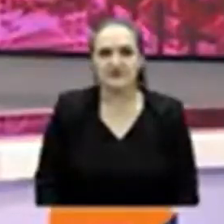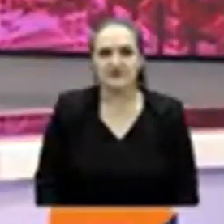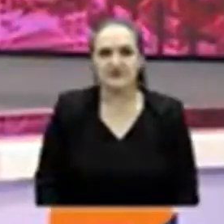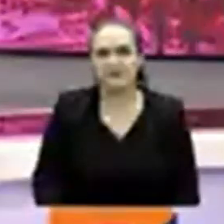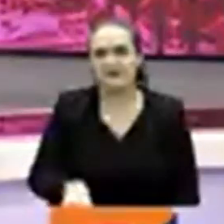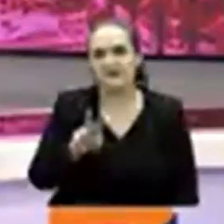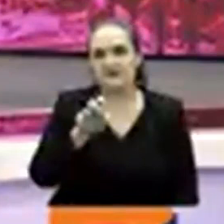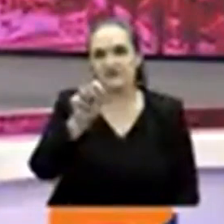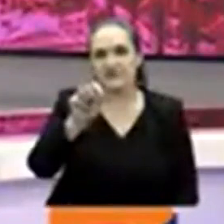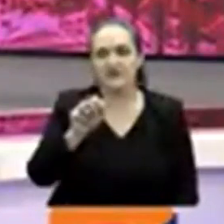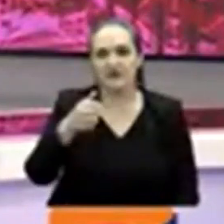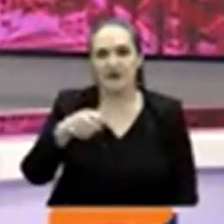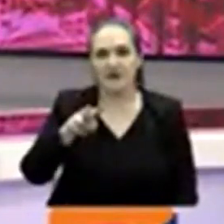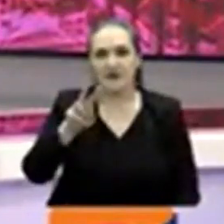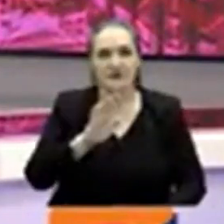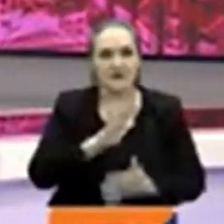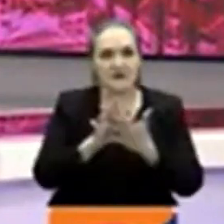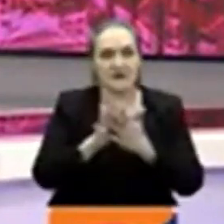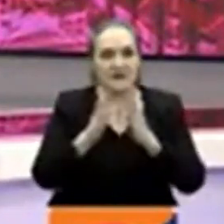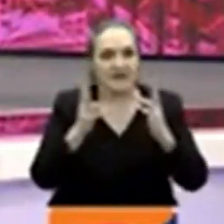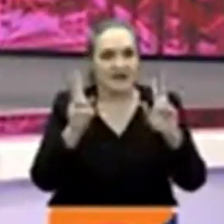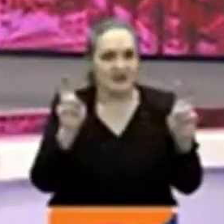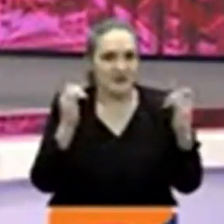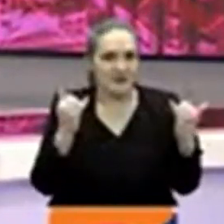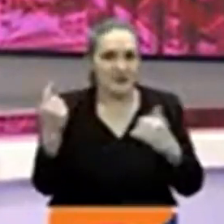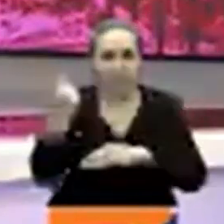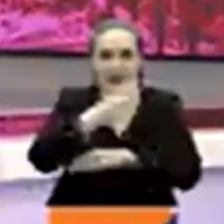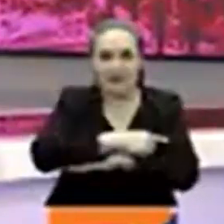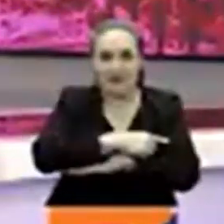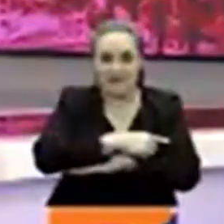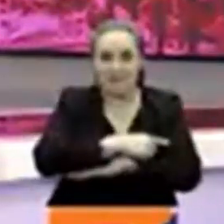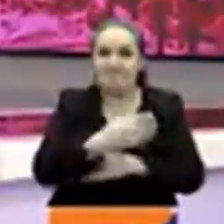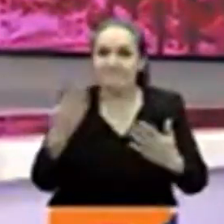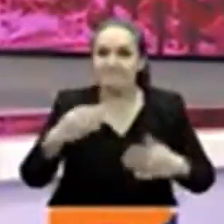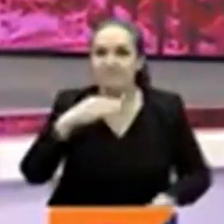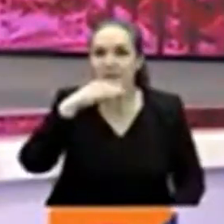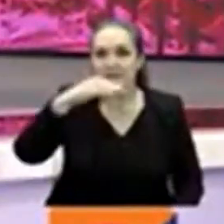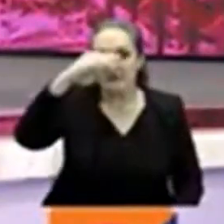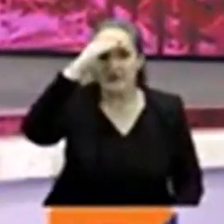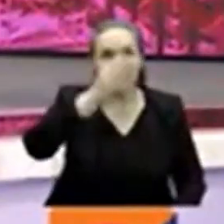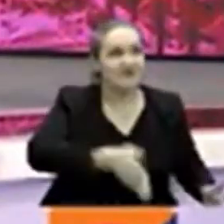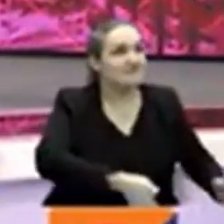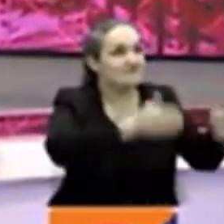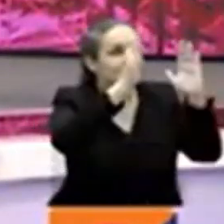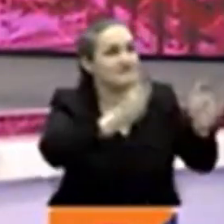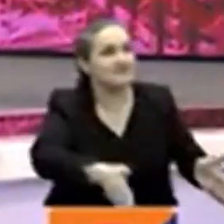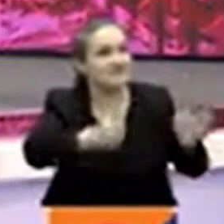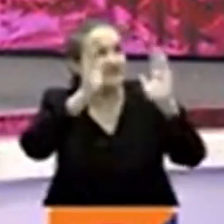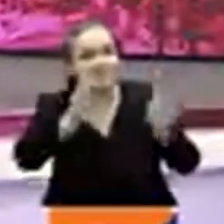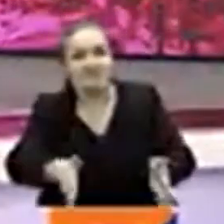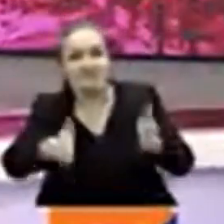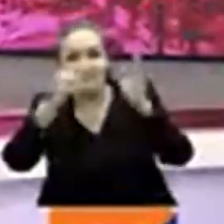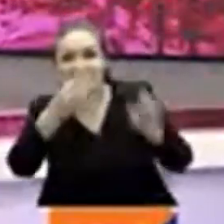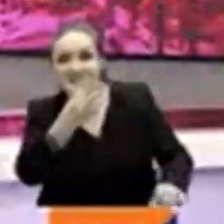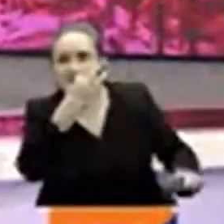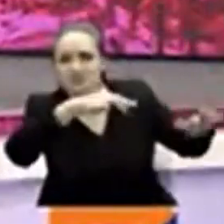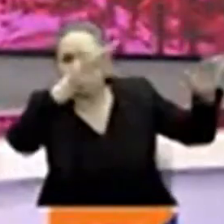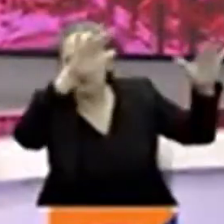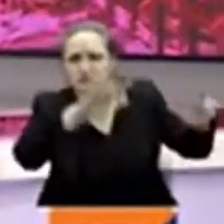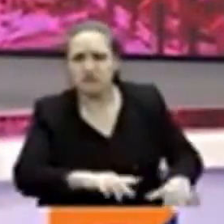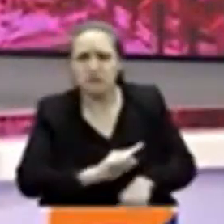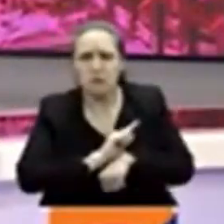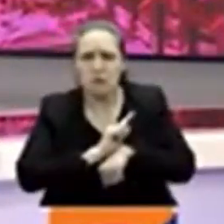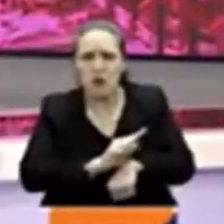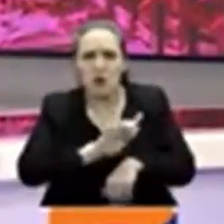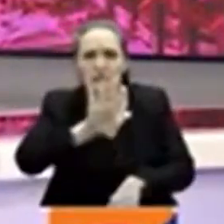Siete y 12, regresamos con la noticia del día. La implosión de las Torres Continental en Medellín. Solo 5 segundos bastaron para